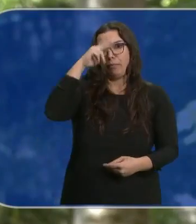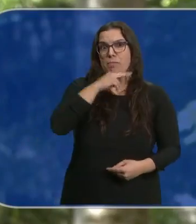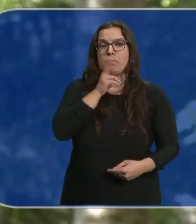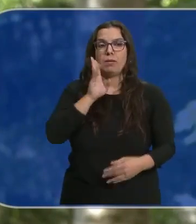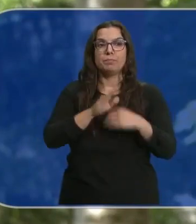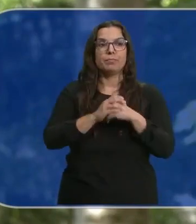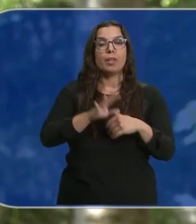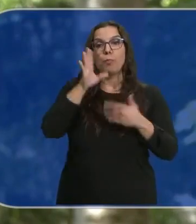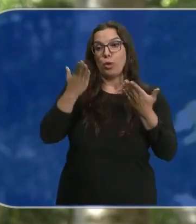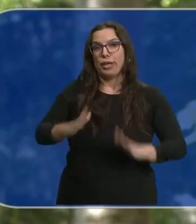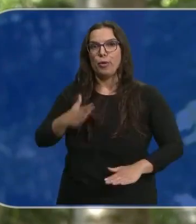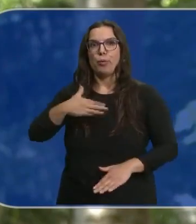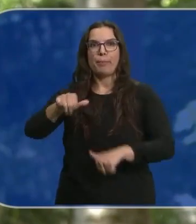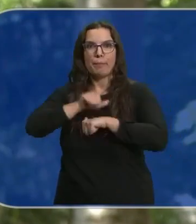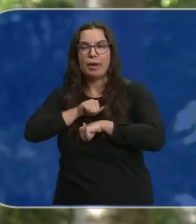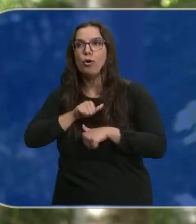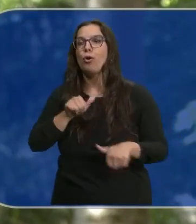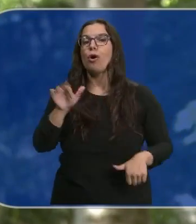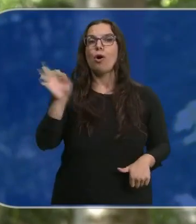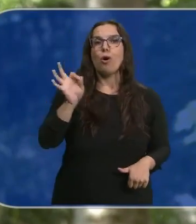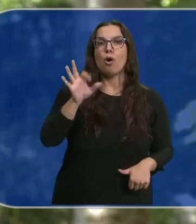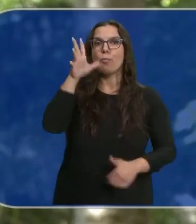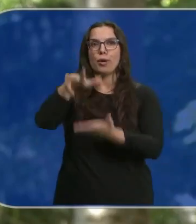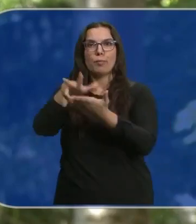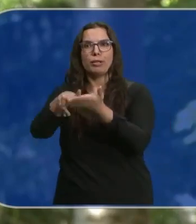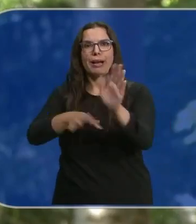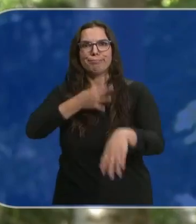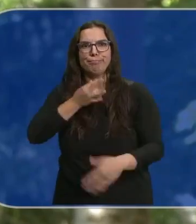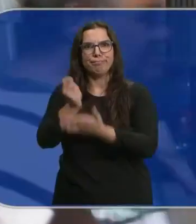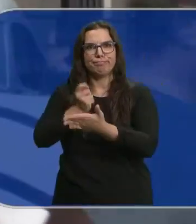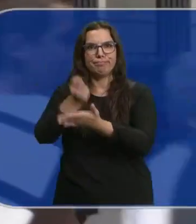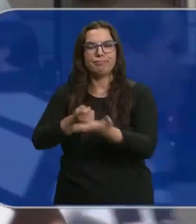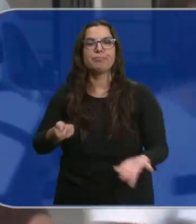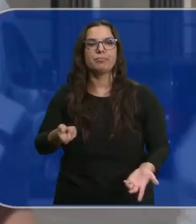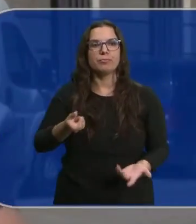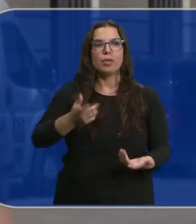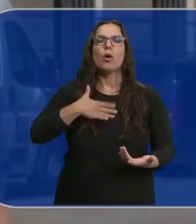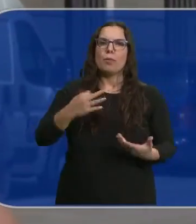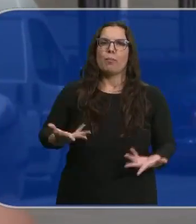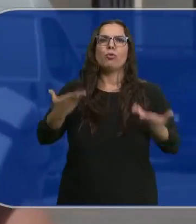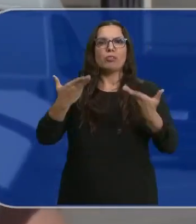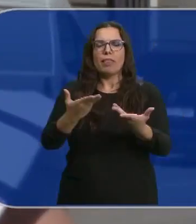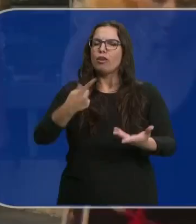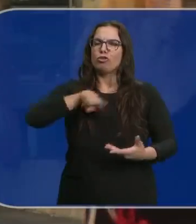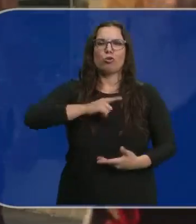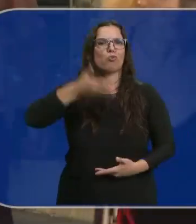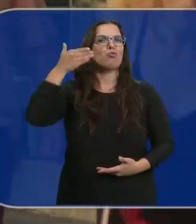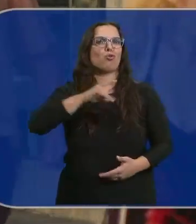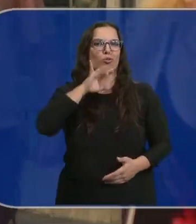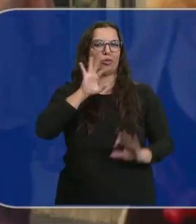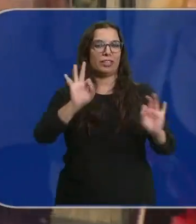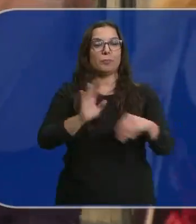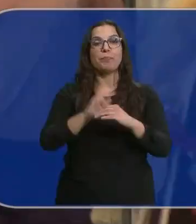sea porque los hijos están sin trabajo, bien sea porque tienen hipotecas que tienen que pagar. Podemos hacerlo y muy orgullosos y muy contentos.